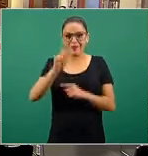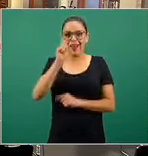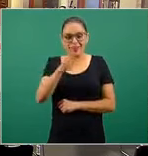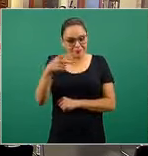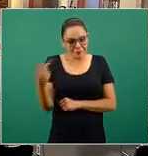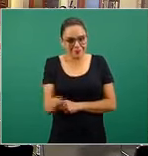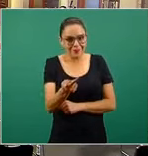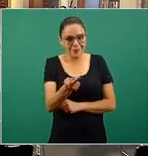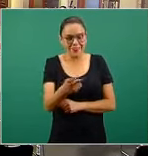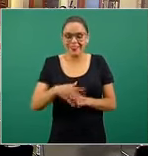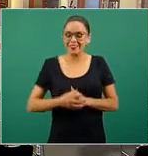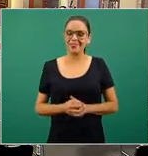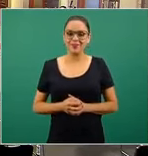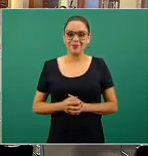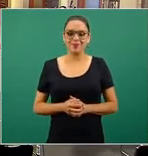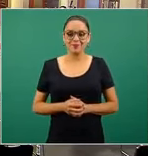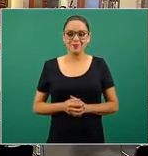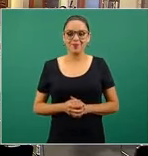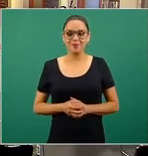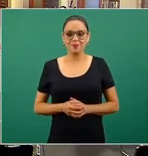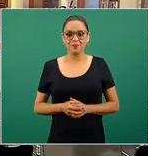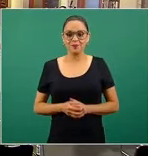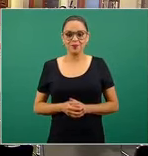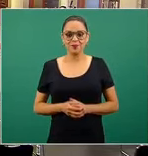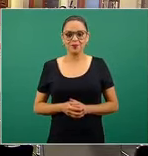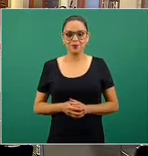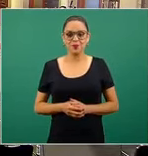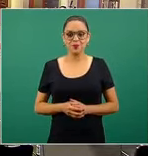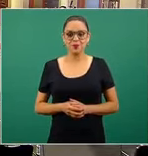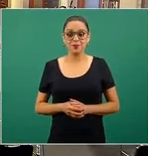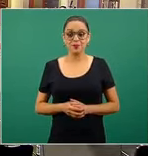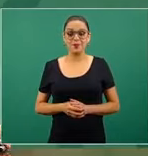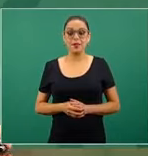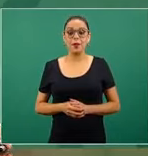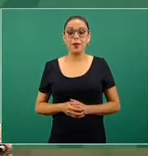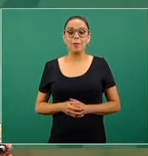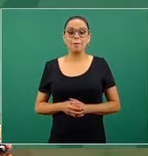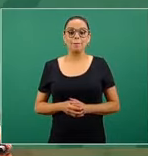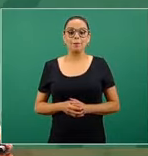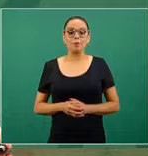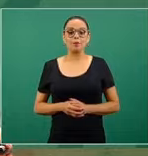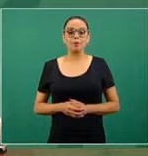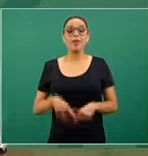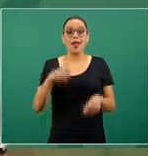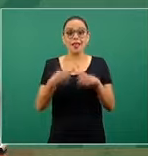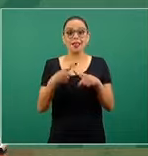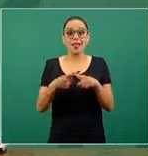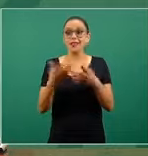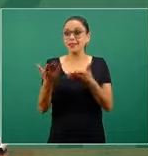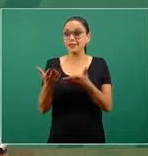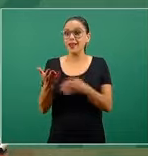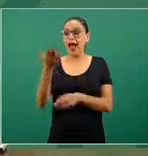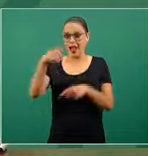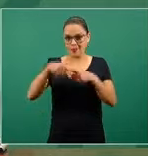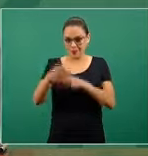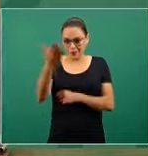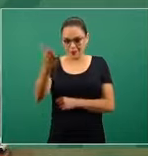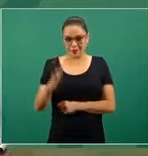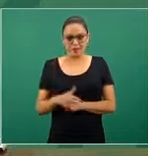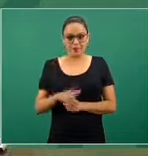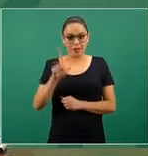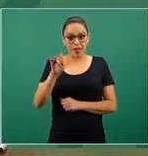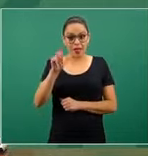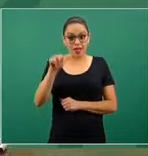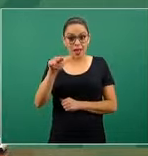las intervenciones. Muy bien, ¿y a quién le tocaba? Empezamos por acá. Adelante, Liliana Noble, ¿o quién?